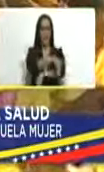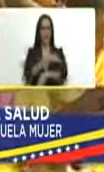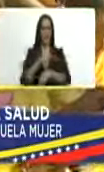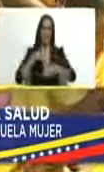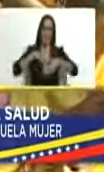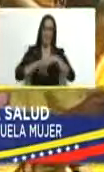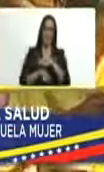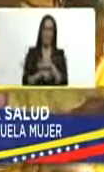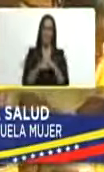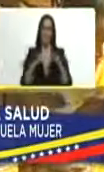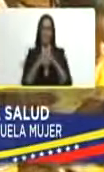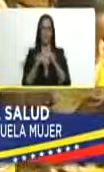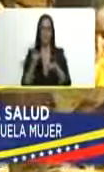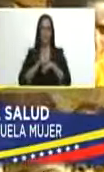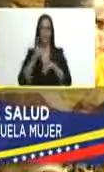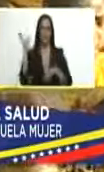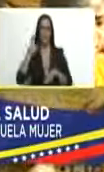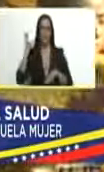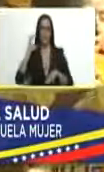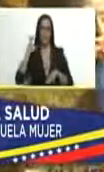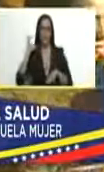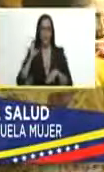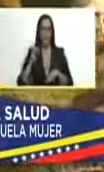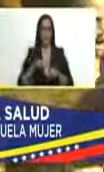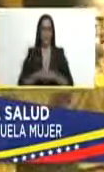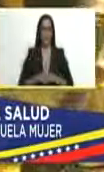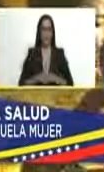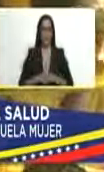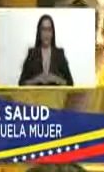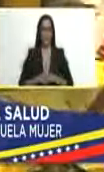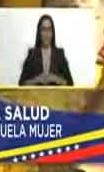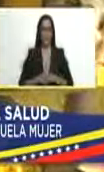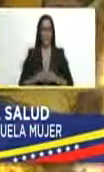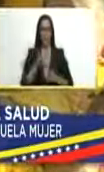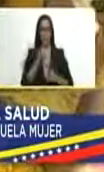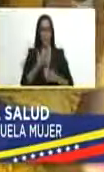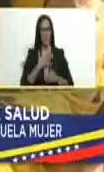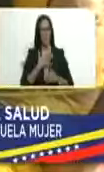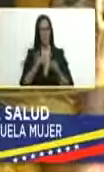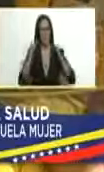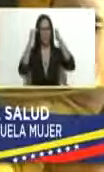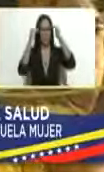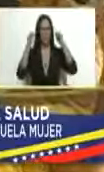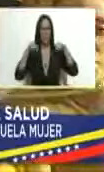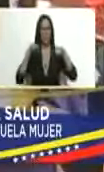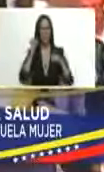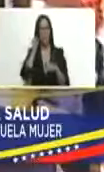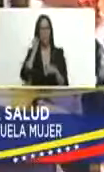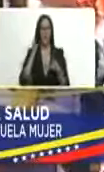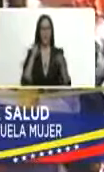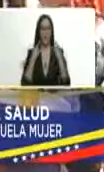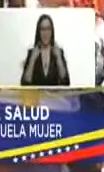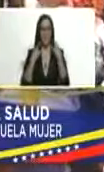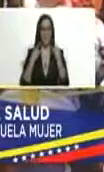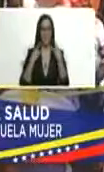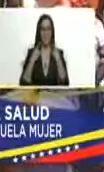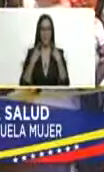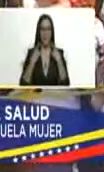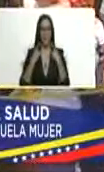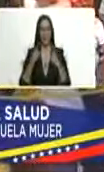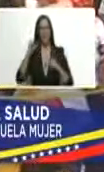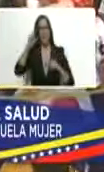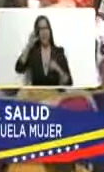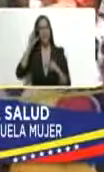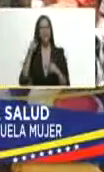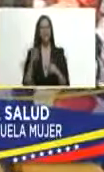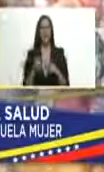cabalgando toda la ciudad de Caracas, Carmen Teresa. Bueno, mi comandante, aquí las mujeres están activas. Cada vez que hay